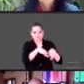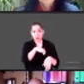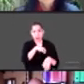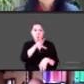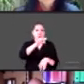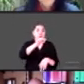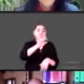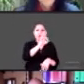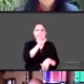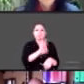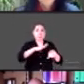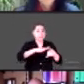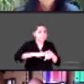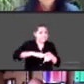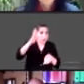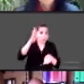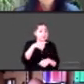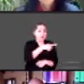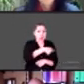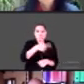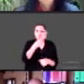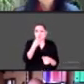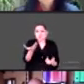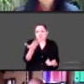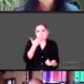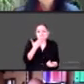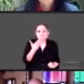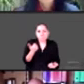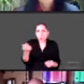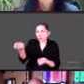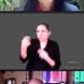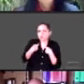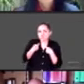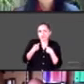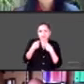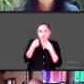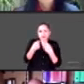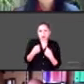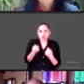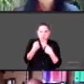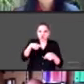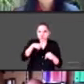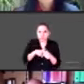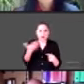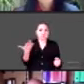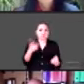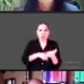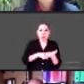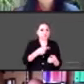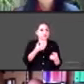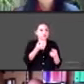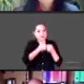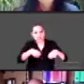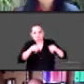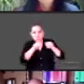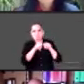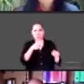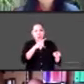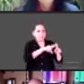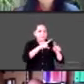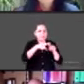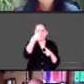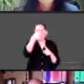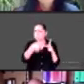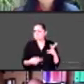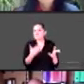reportan la carencia a la seguridad social. Y si lo vemos por la distribución de adolescentes de 12 a